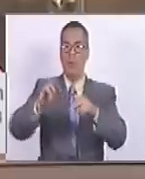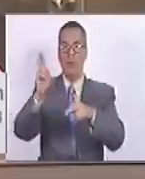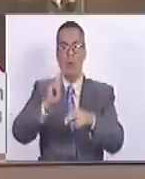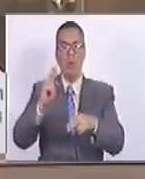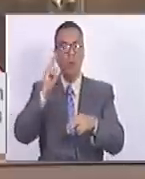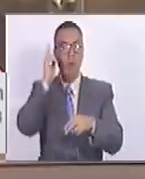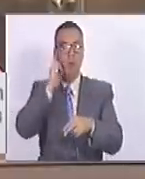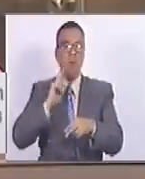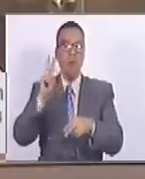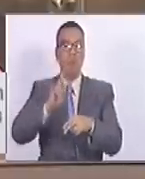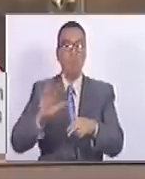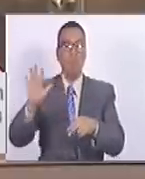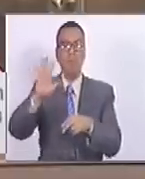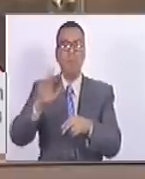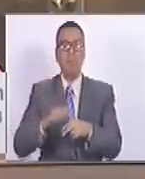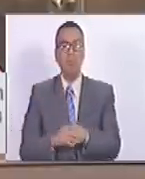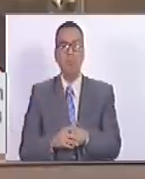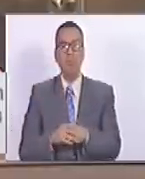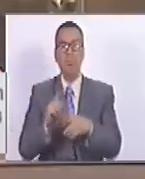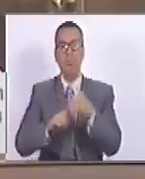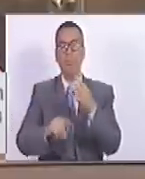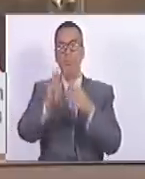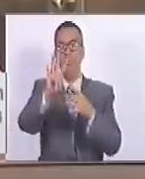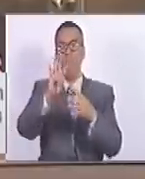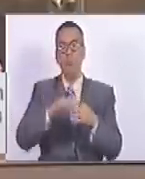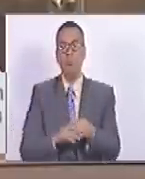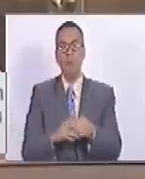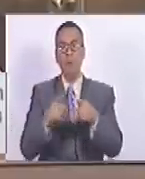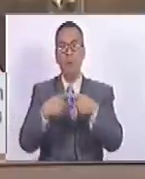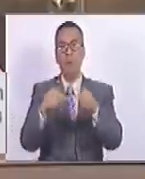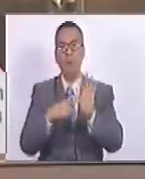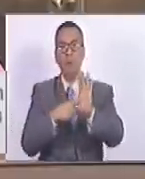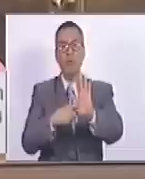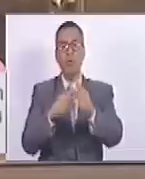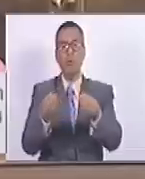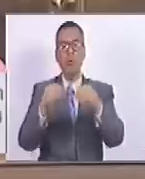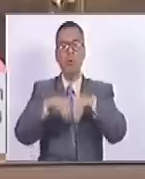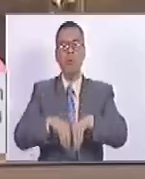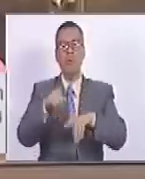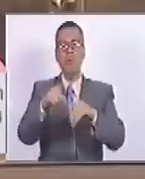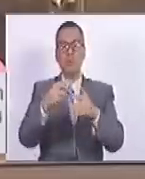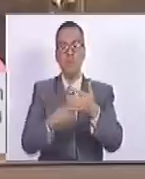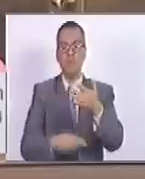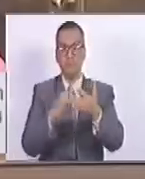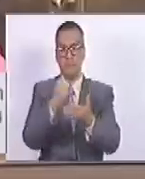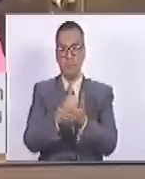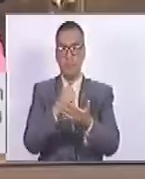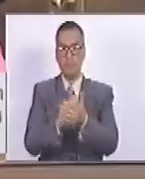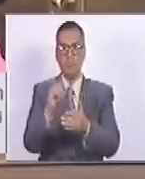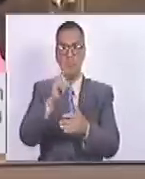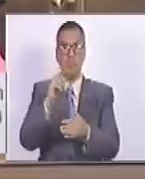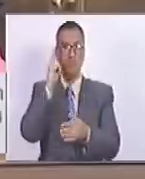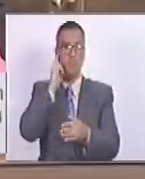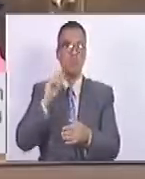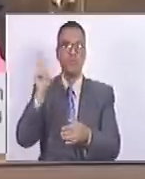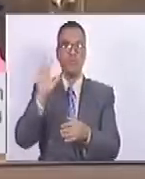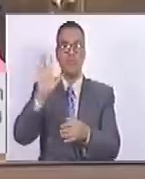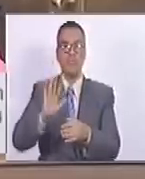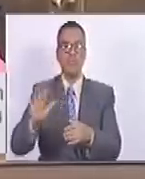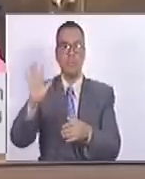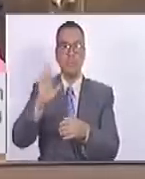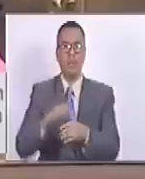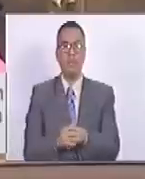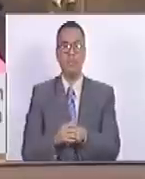República Bolivariana de Venezuela. Cuarto, publicar el presente acuerdo en la Gaceta Oficial de la República Bolivariana de